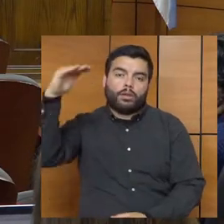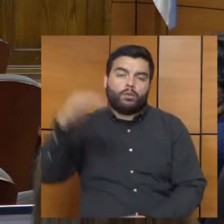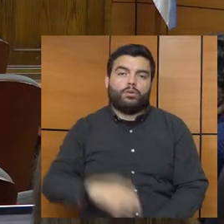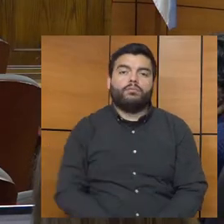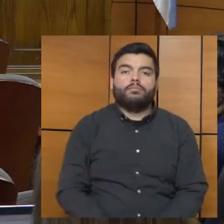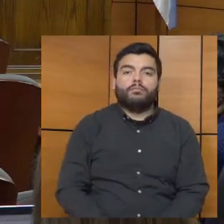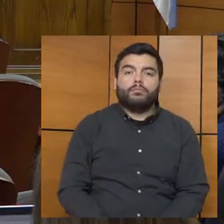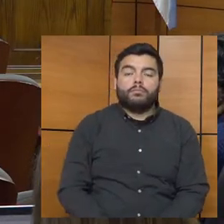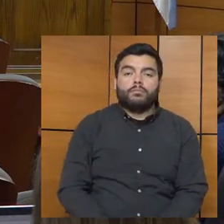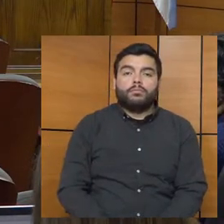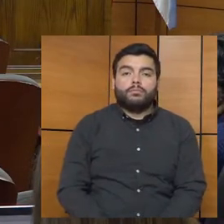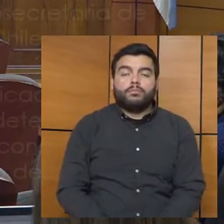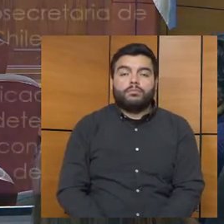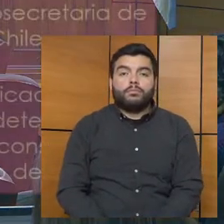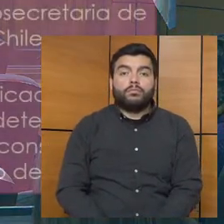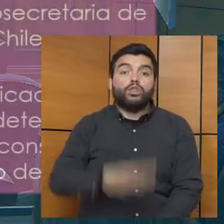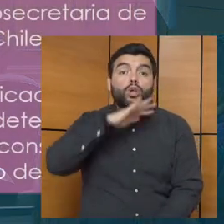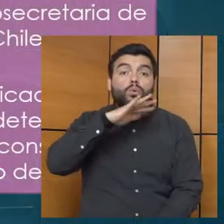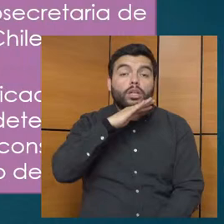Se utilizó un muestreo estratificado,